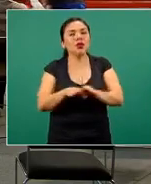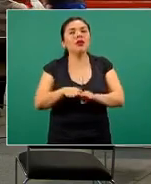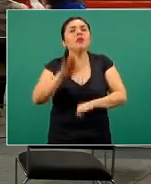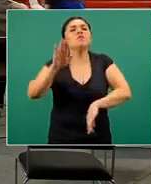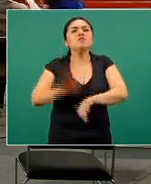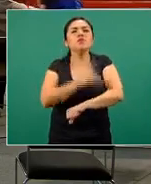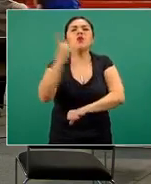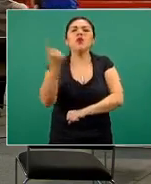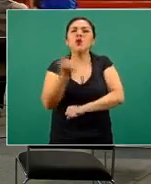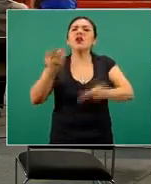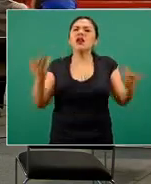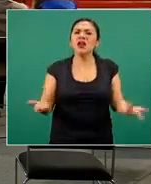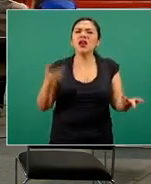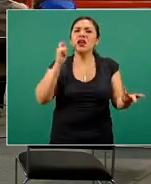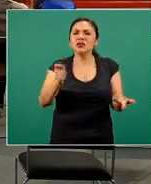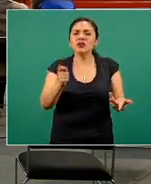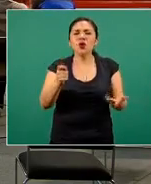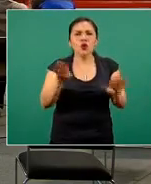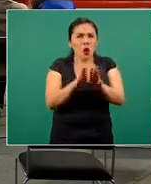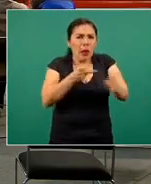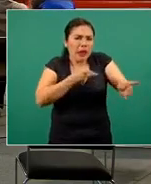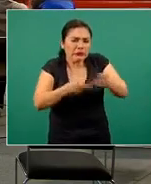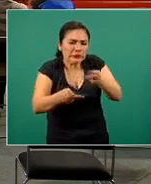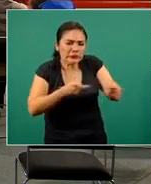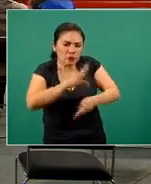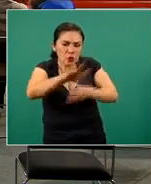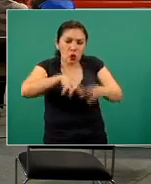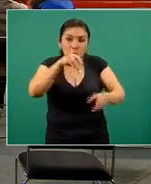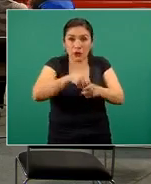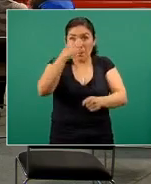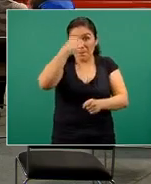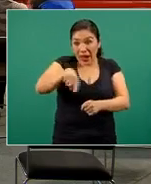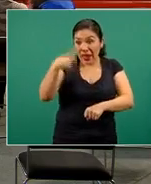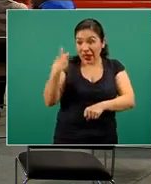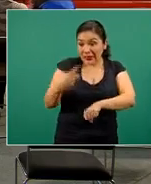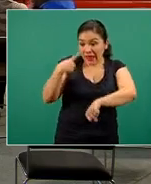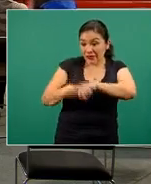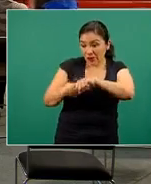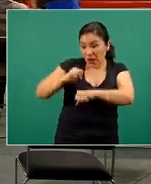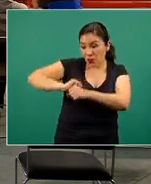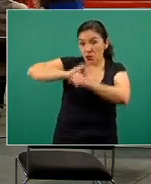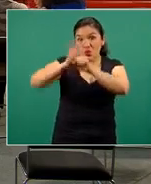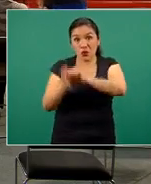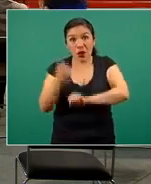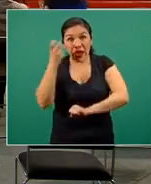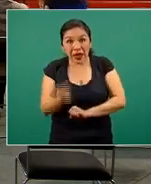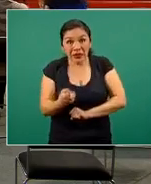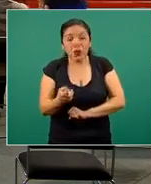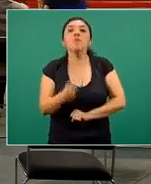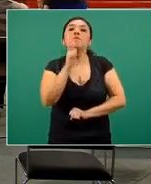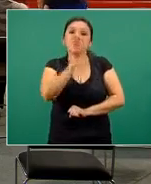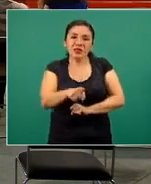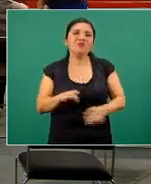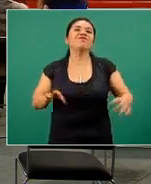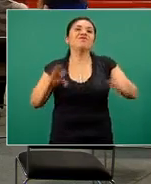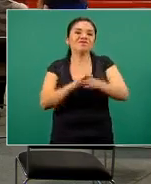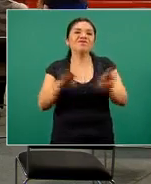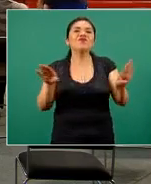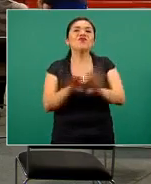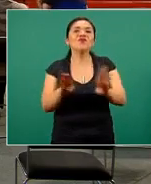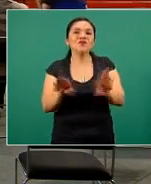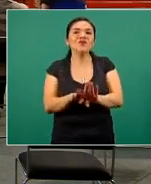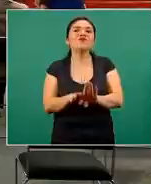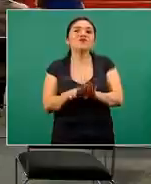qué toda la estrategia integral para la pandemia, la siguiente, tiene que ver justamente